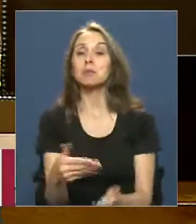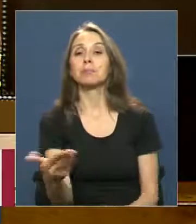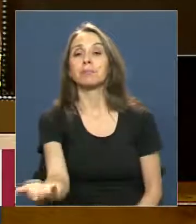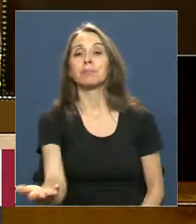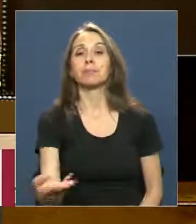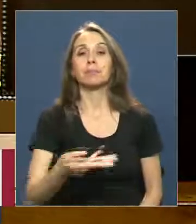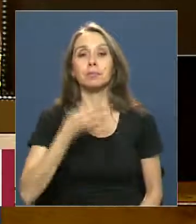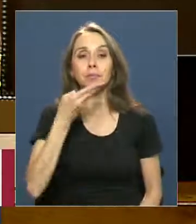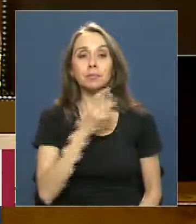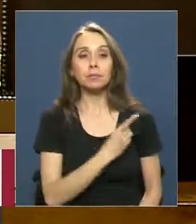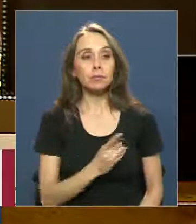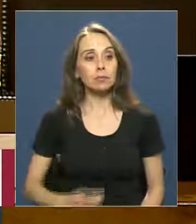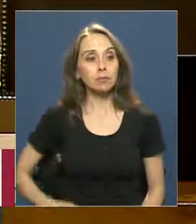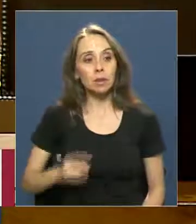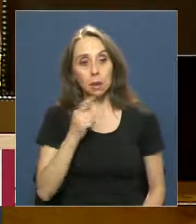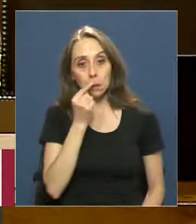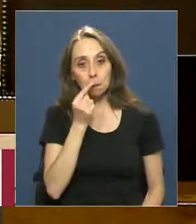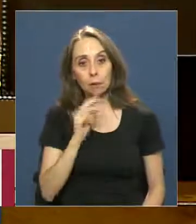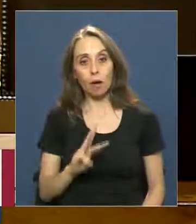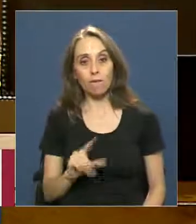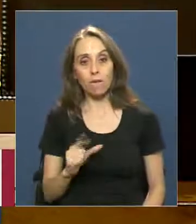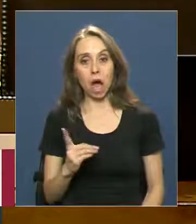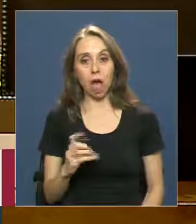palabra diputado Vlado Mirosevic.